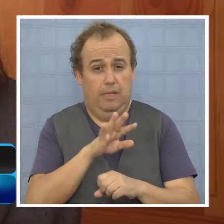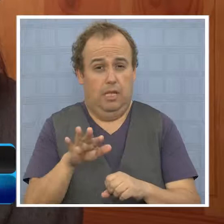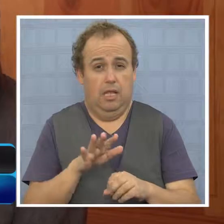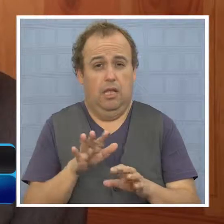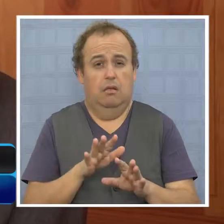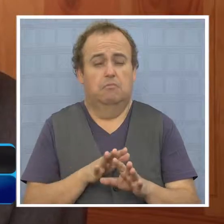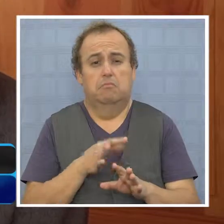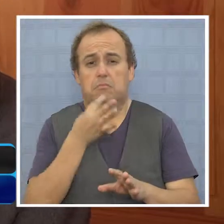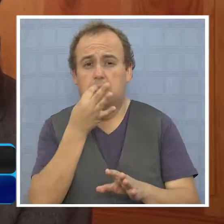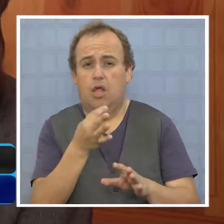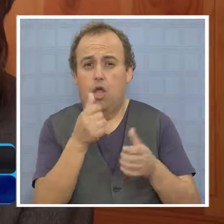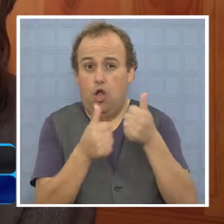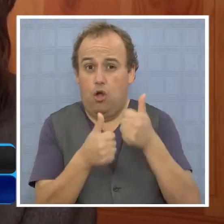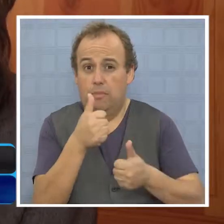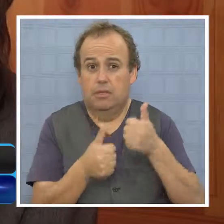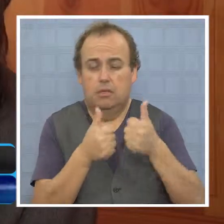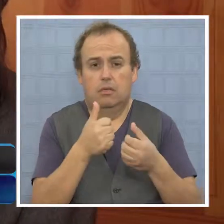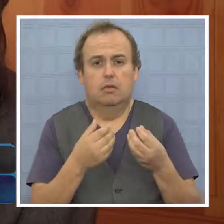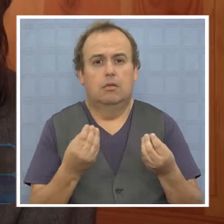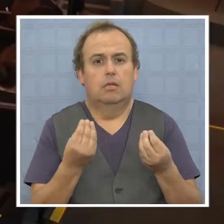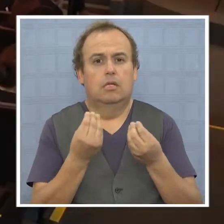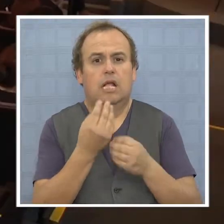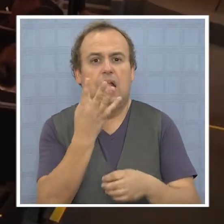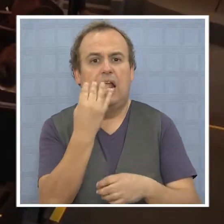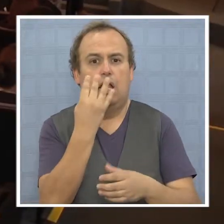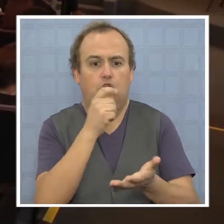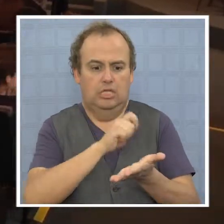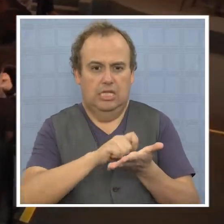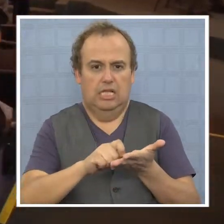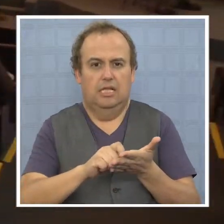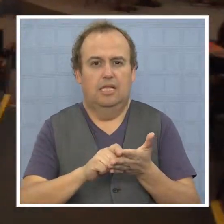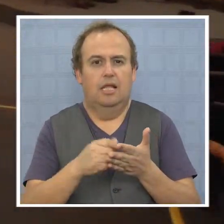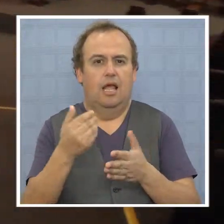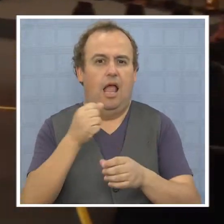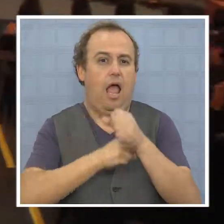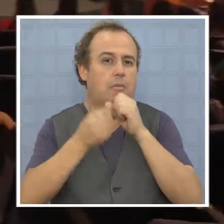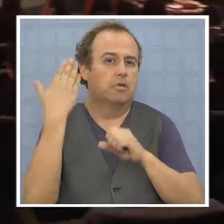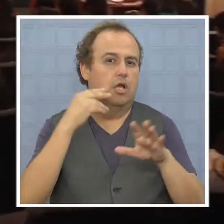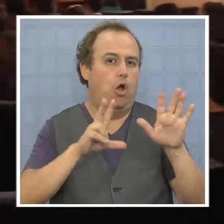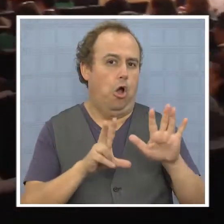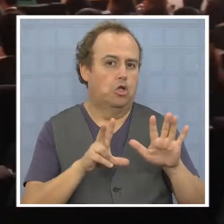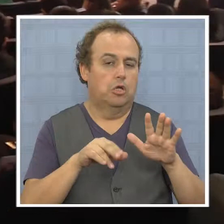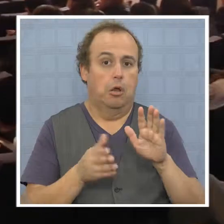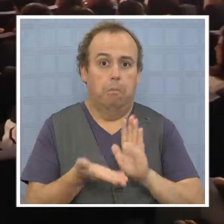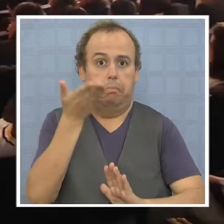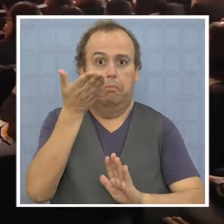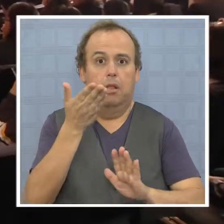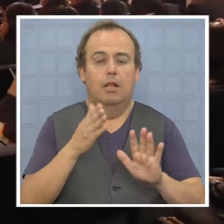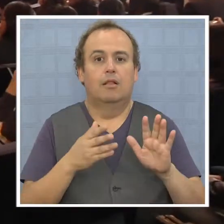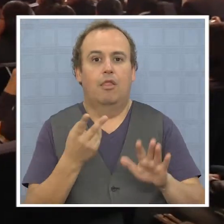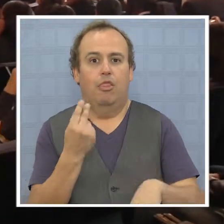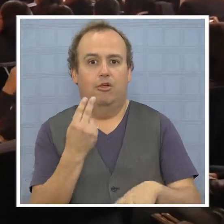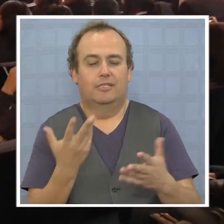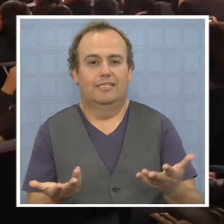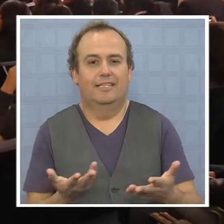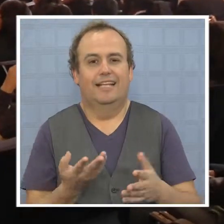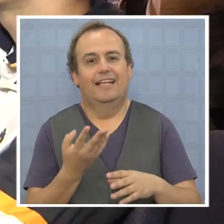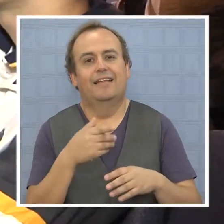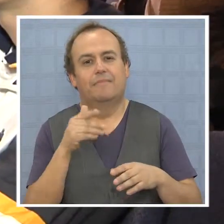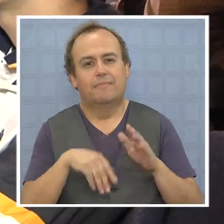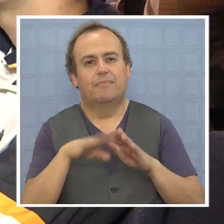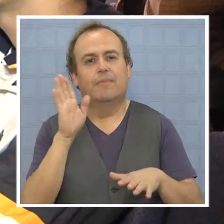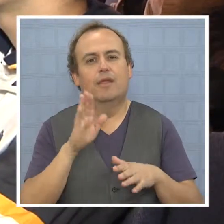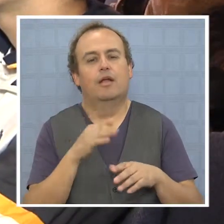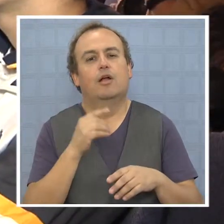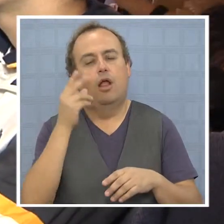grandes rasgos en la competencia de debates tenemos 14 inscritos en comparación a 8 de la vez pasada. Y este año ya llevamos en Public Speaking, que es